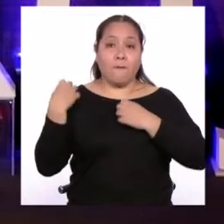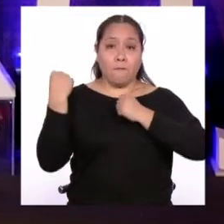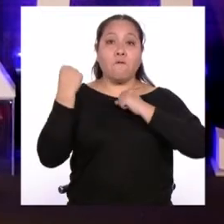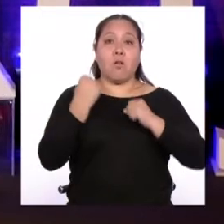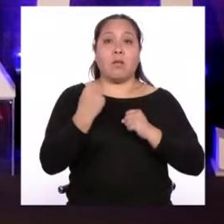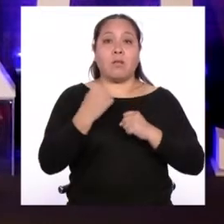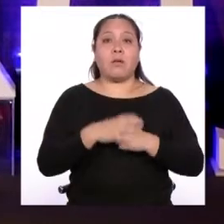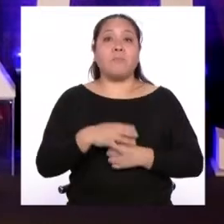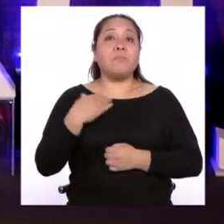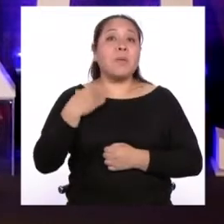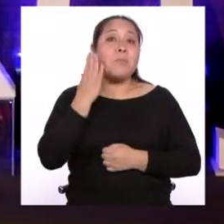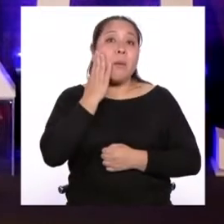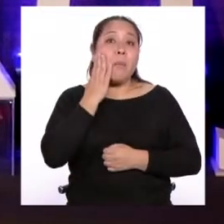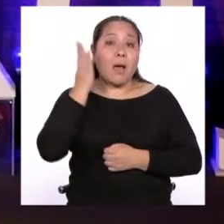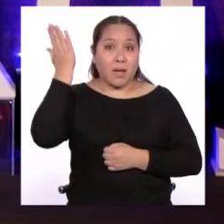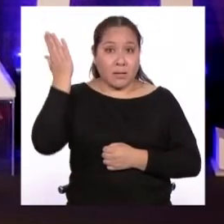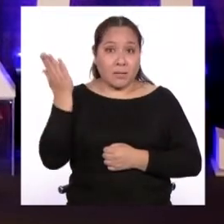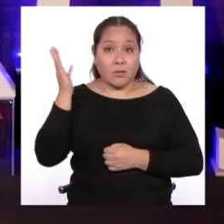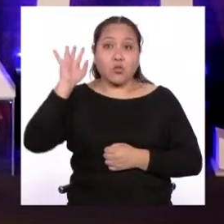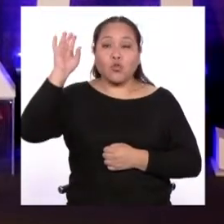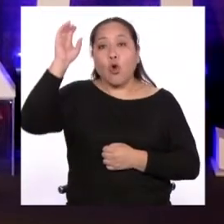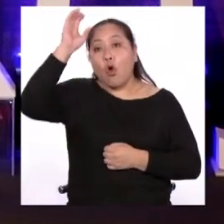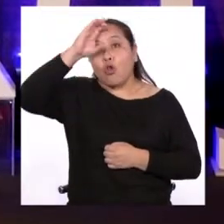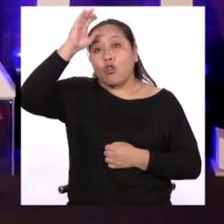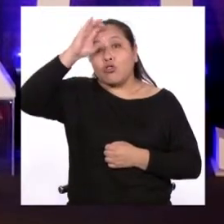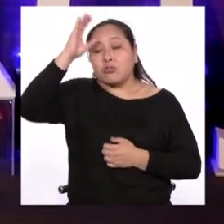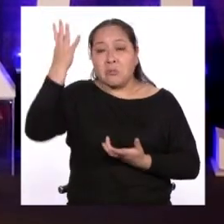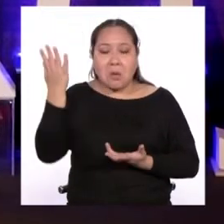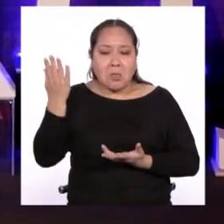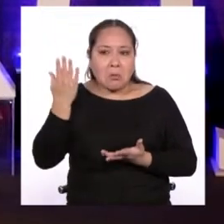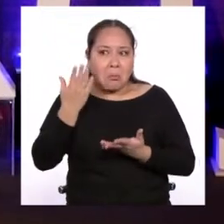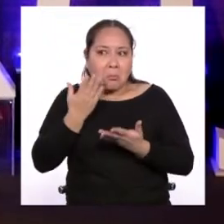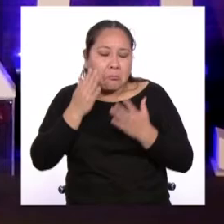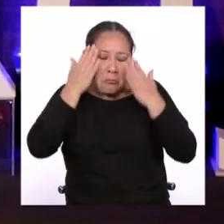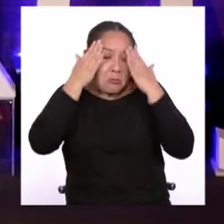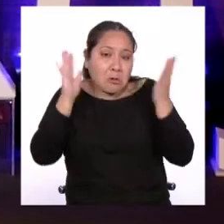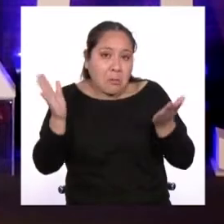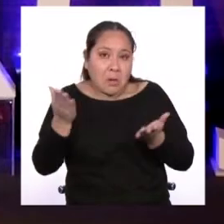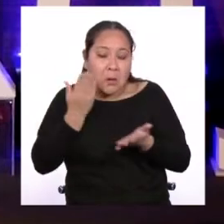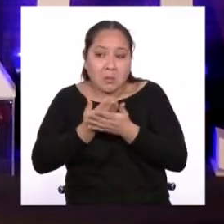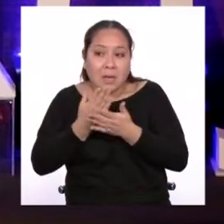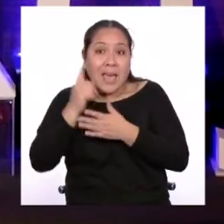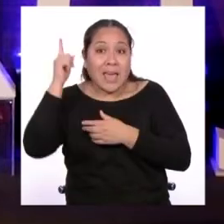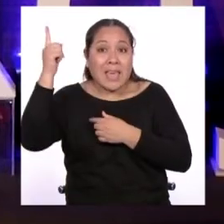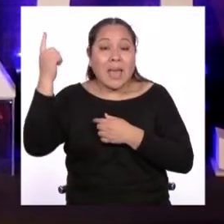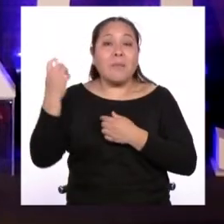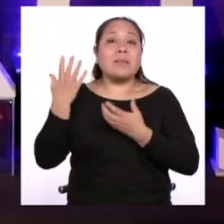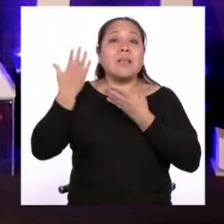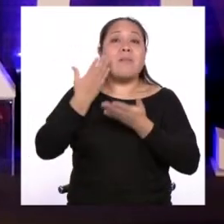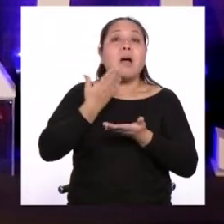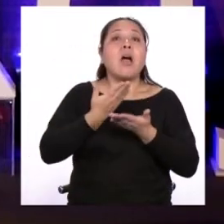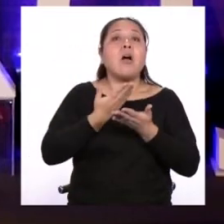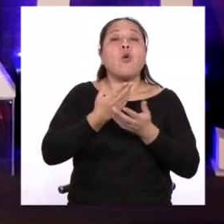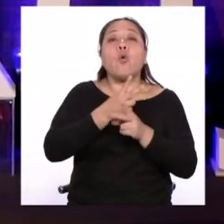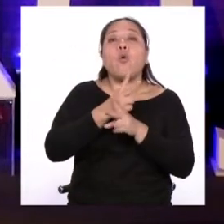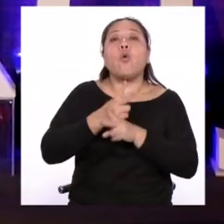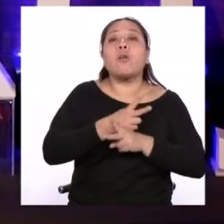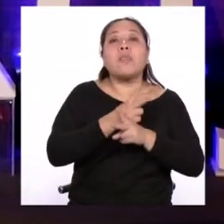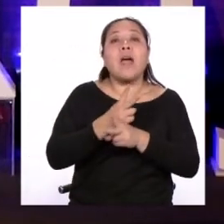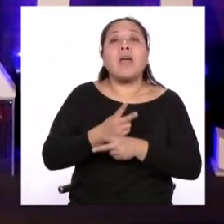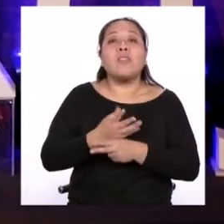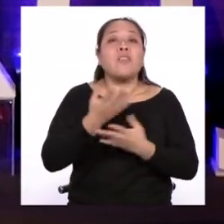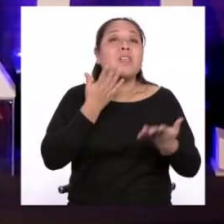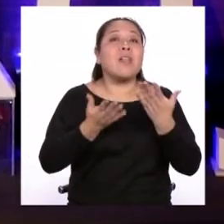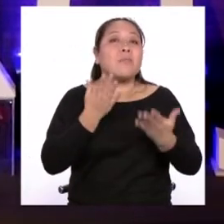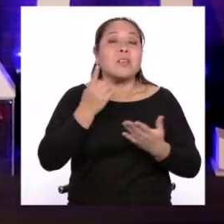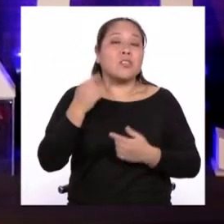Mi madre, dentro de su conocimiento empírico y quizás sin saberlo, me estaba cuidando de probablemente